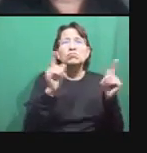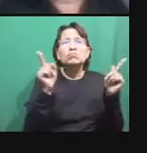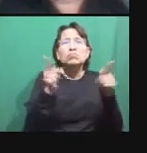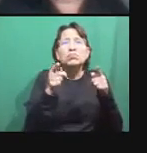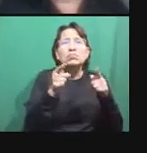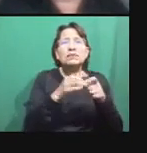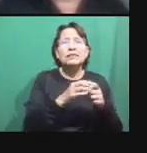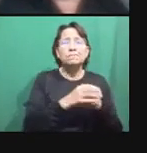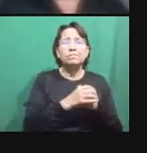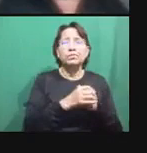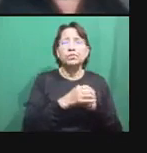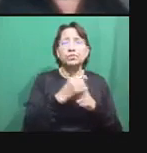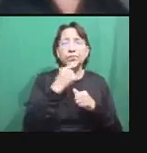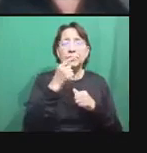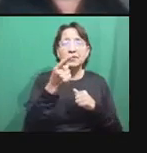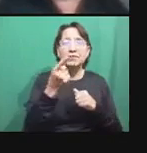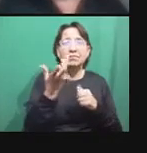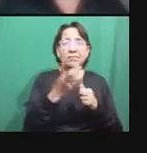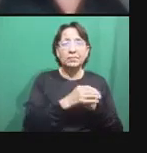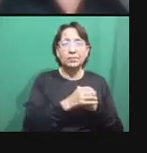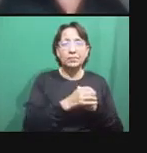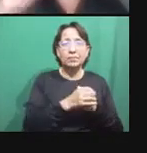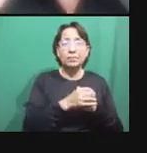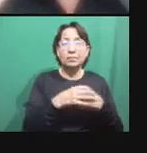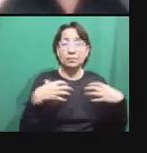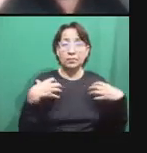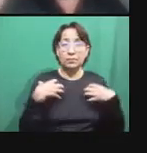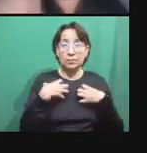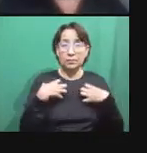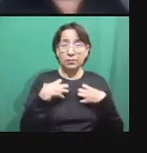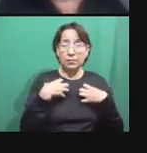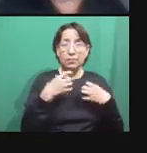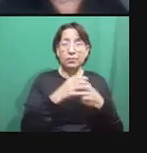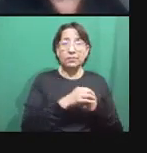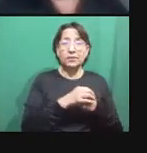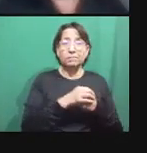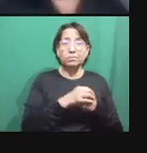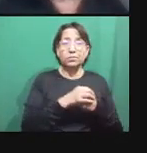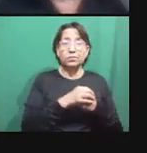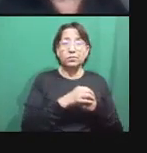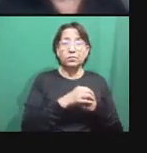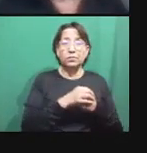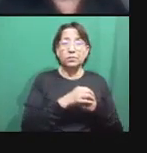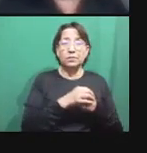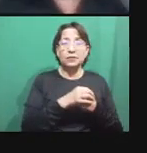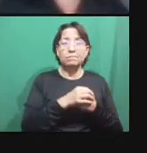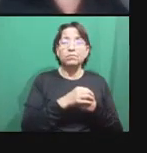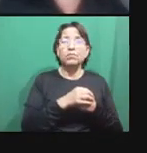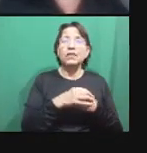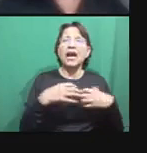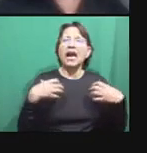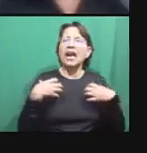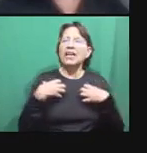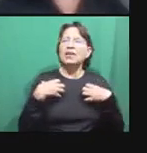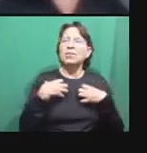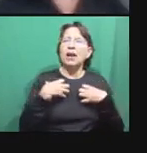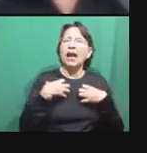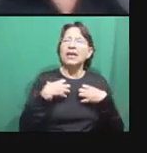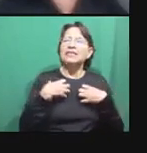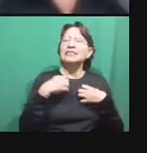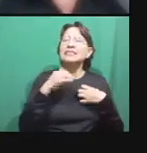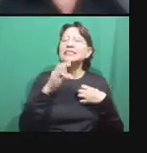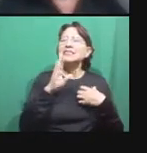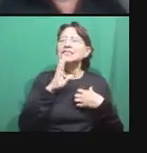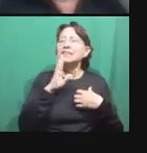donde dice que los animales, ¿qué animales son los que matan a los toros? Pero eso es todo en esta